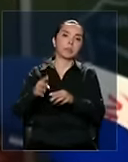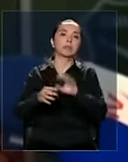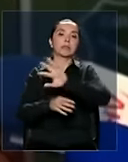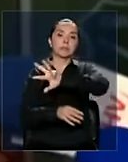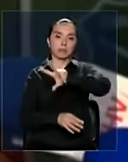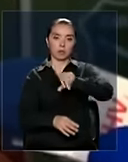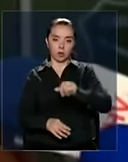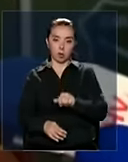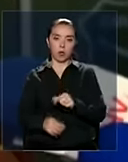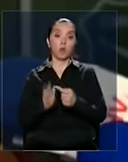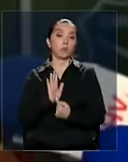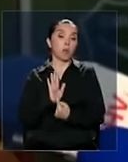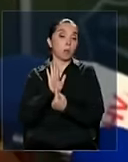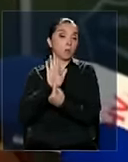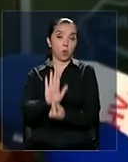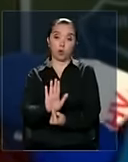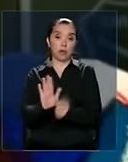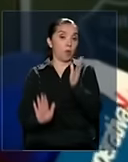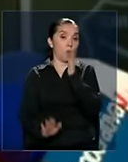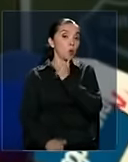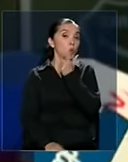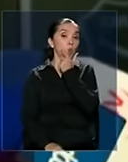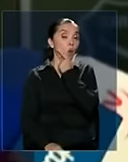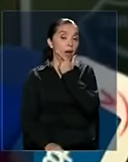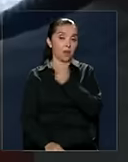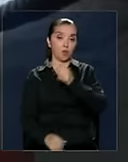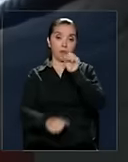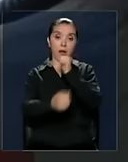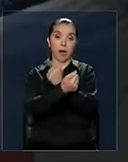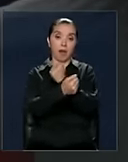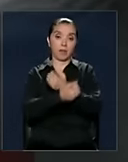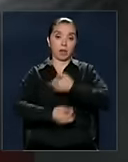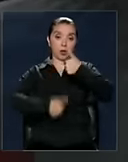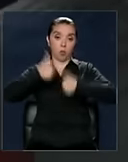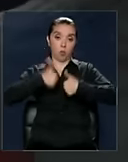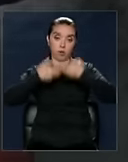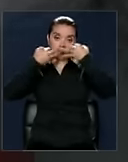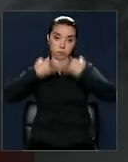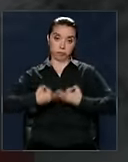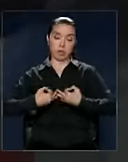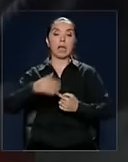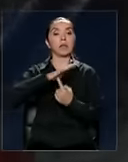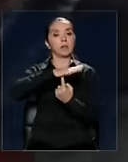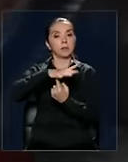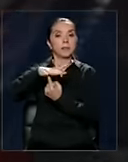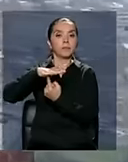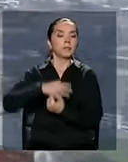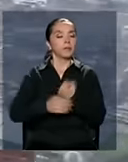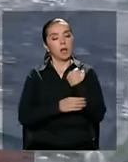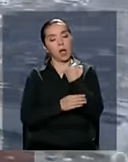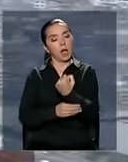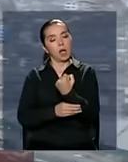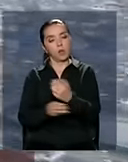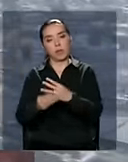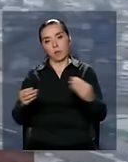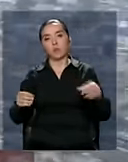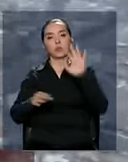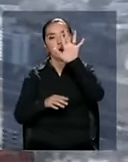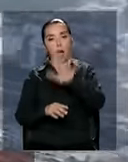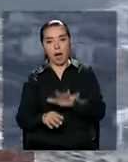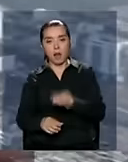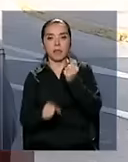ilícito, demostrando sin lugar a duda el profesionalismo de Carabineros de Chile. Los helicópteros son un gran aporte en la actividad de Carabineros por sus